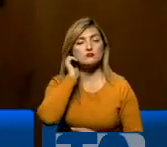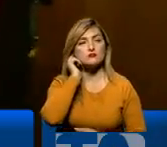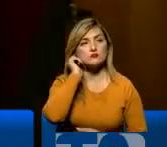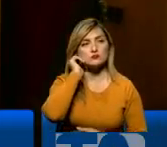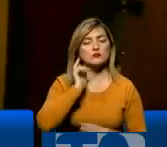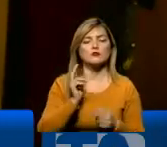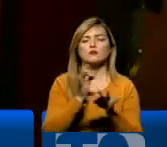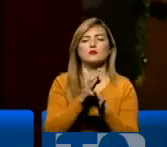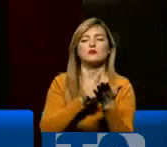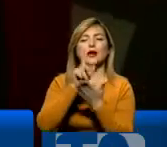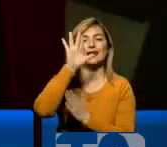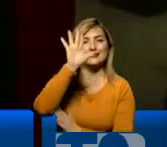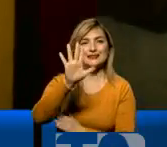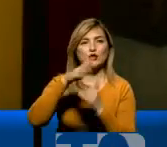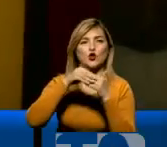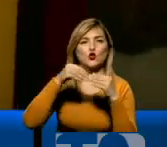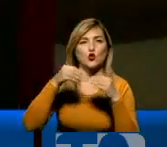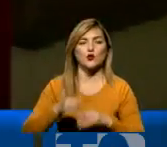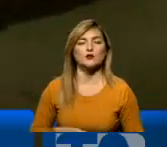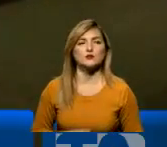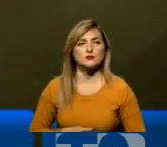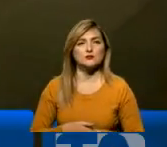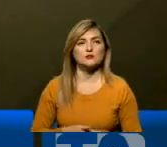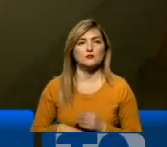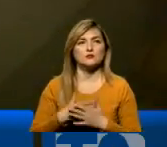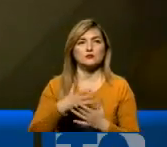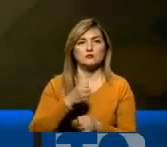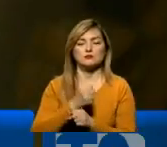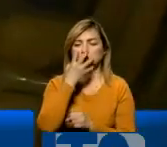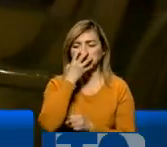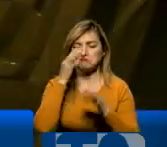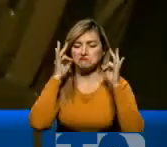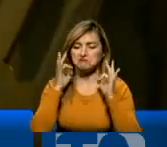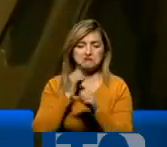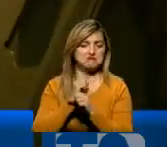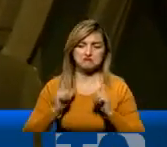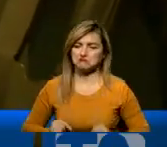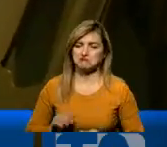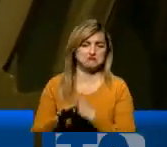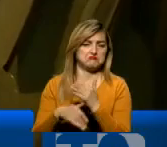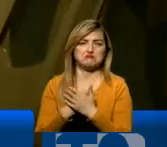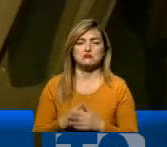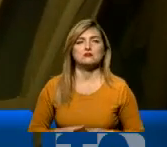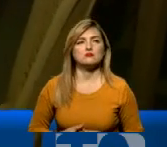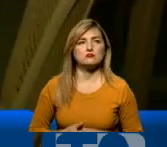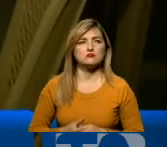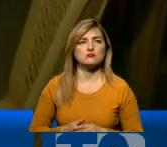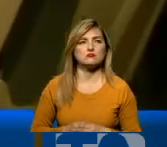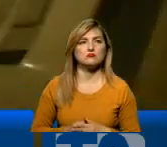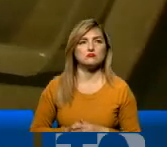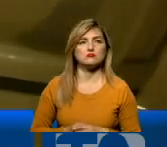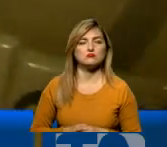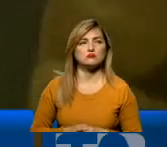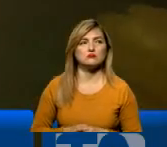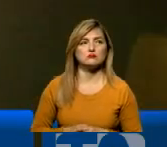función tiene el costo de $5 y contamos con todas las normas de bioseguridad y hemos implantado en las salas de,